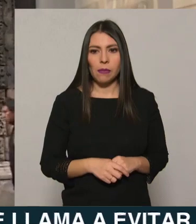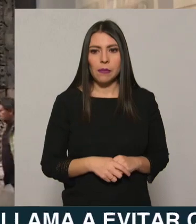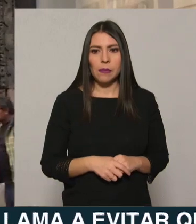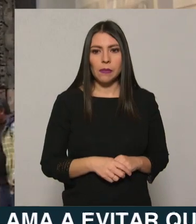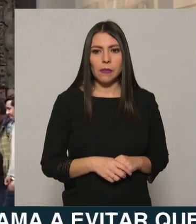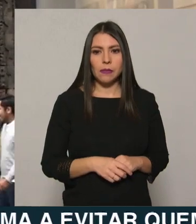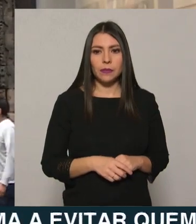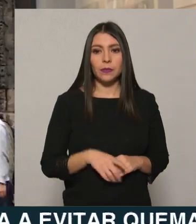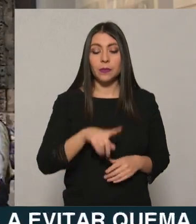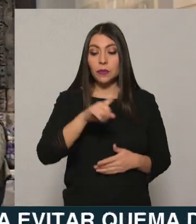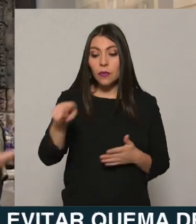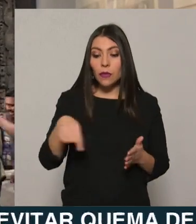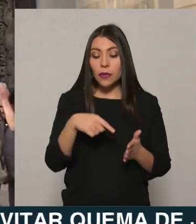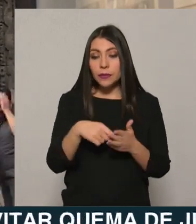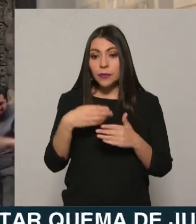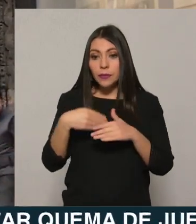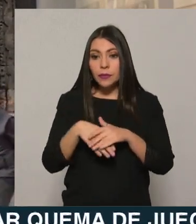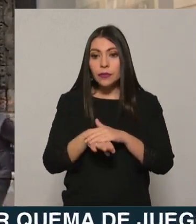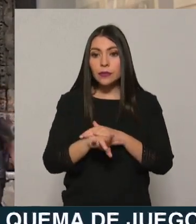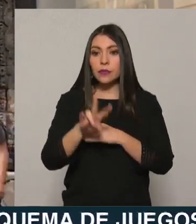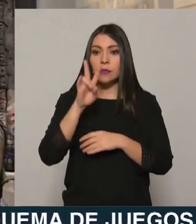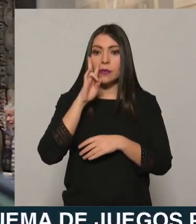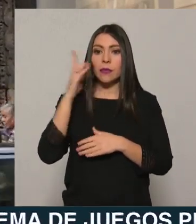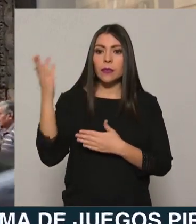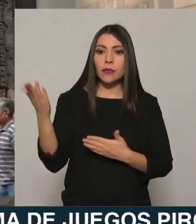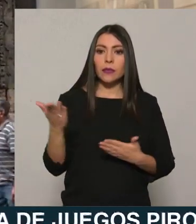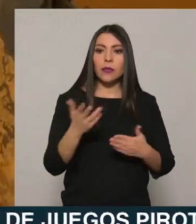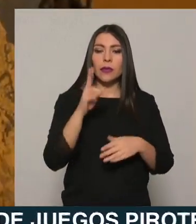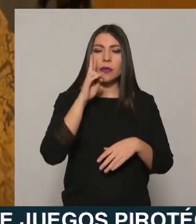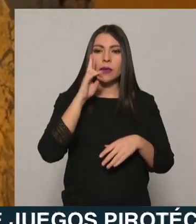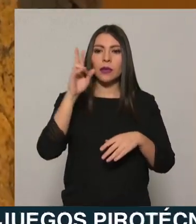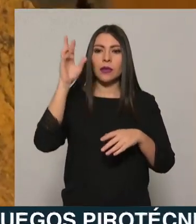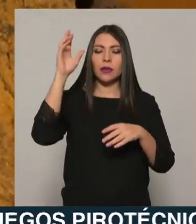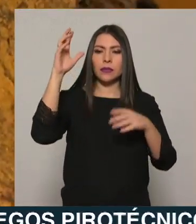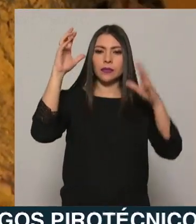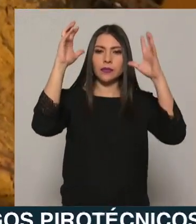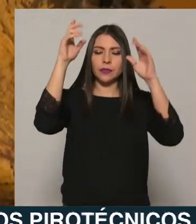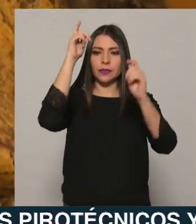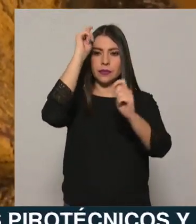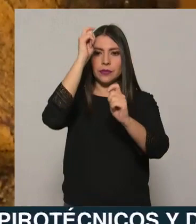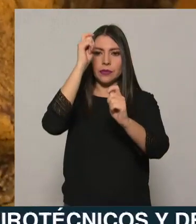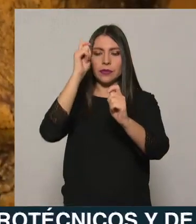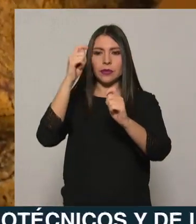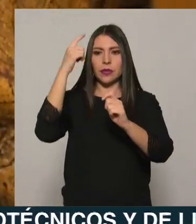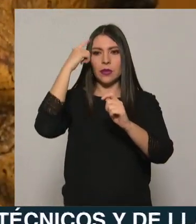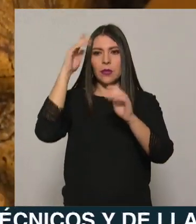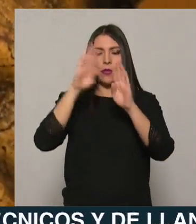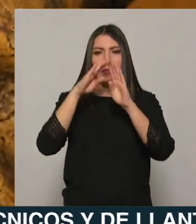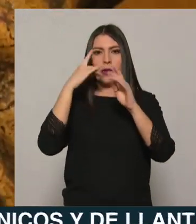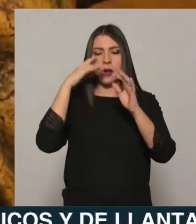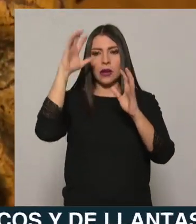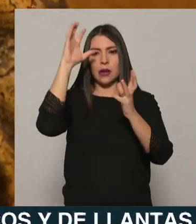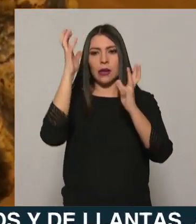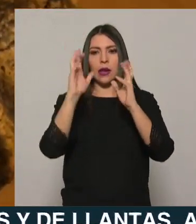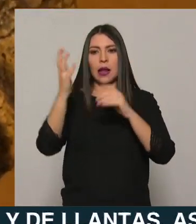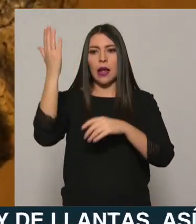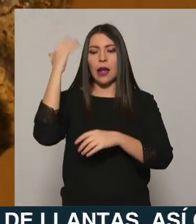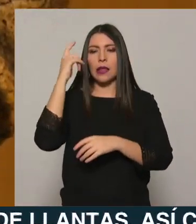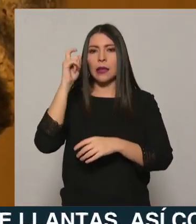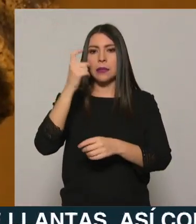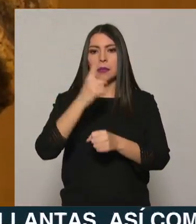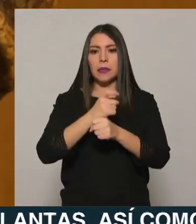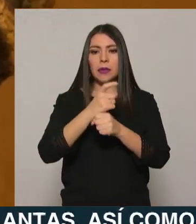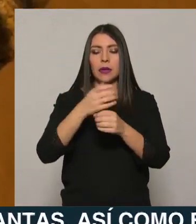Al entrar a este lugar, nos da la bienvenida a la cabeza deformada de una estatua. Se trata de la cabeza de la escultura original que se encontraba en la columna